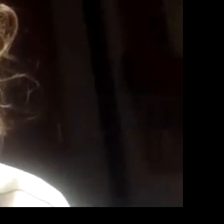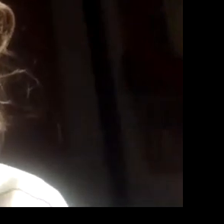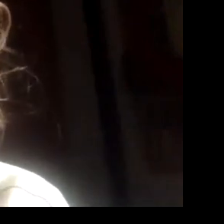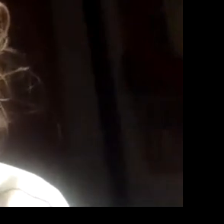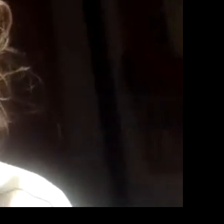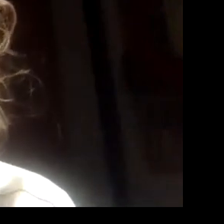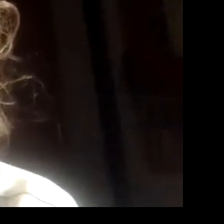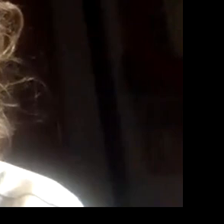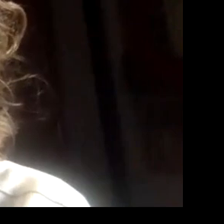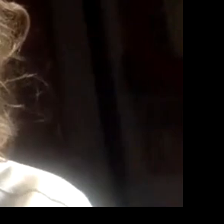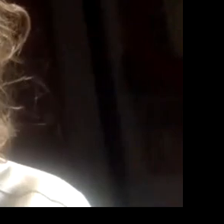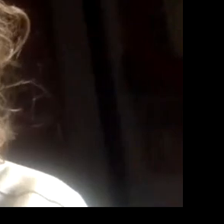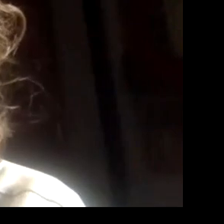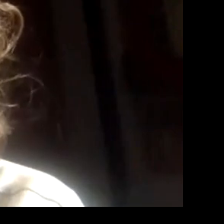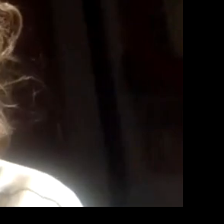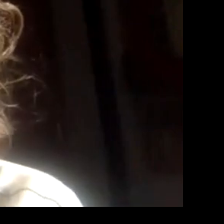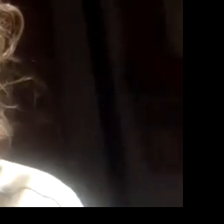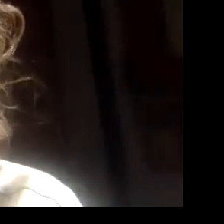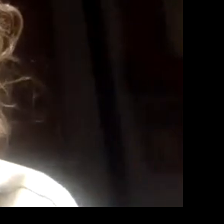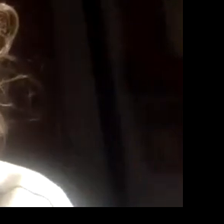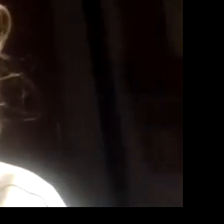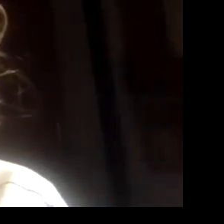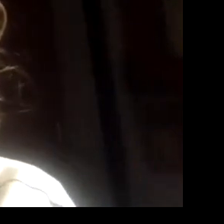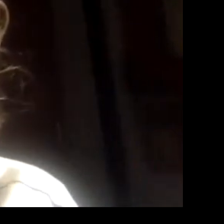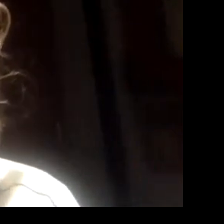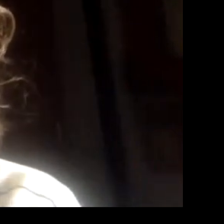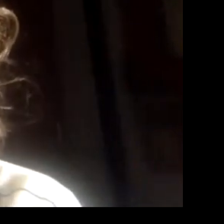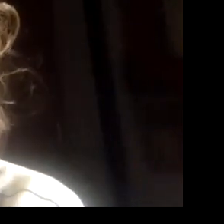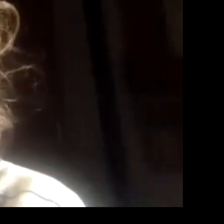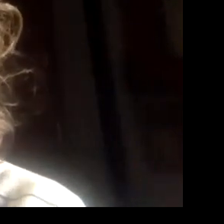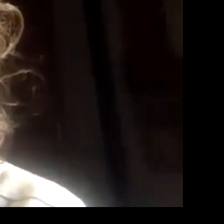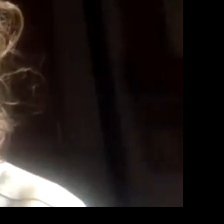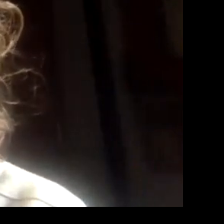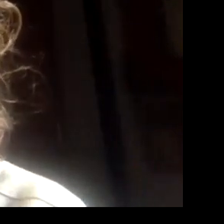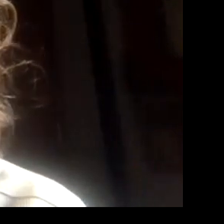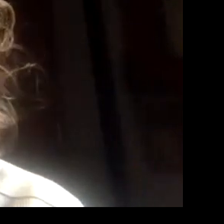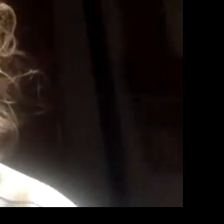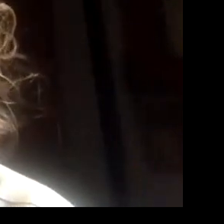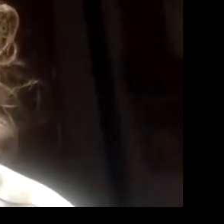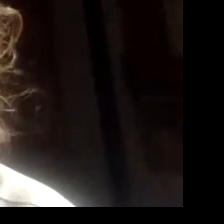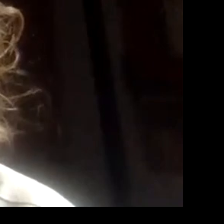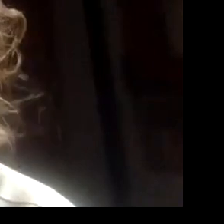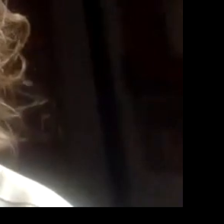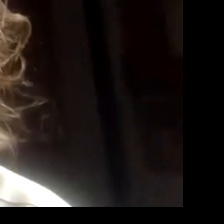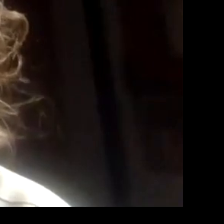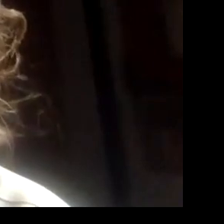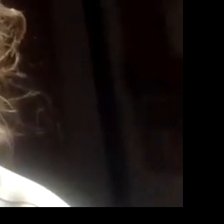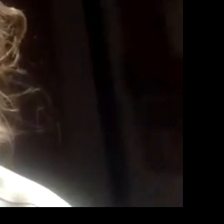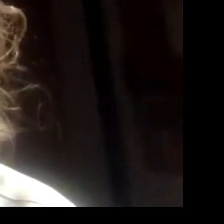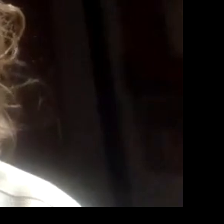también recibe el Premio Nacional en Ciencias Naturales, siendo muy destacada la primera mujer en lograr este